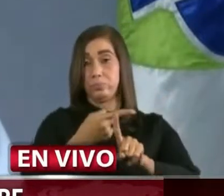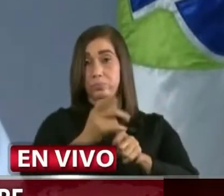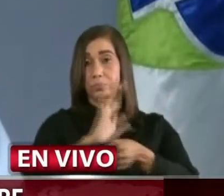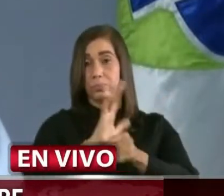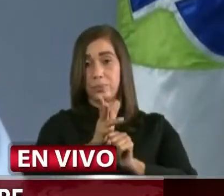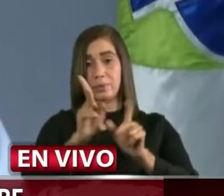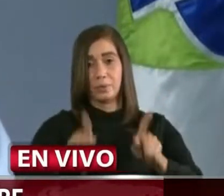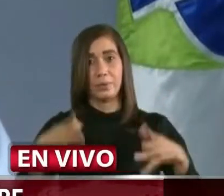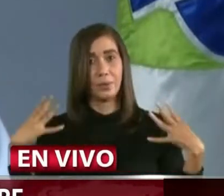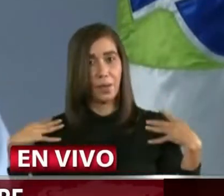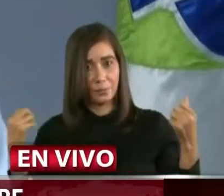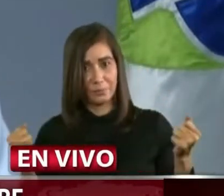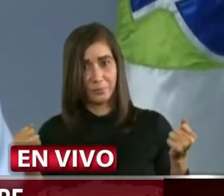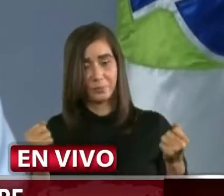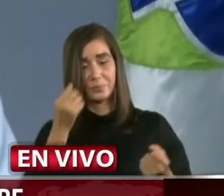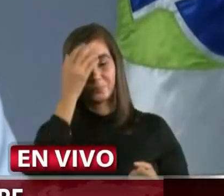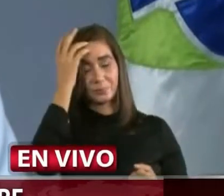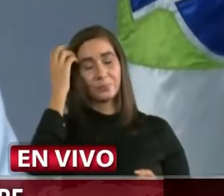ya recuperados.